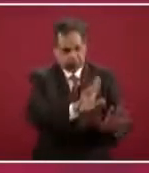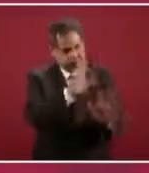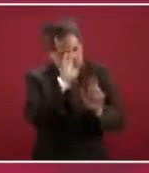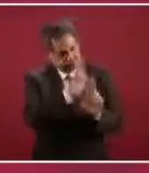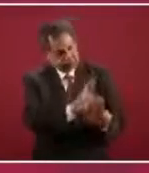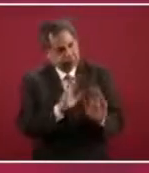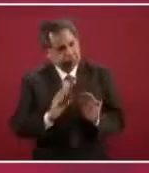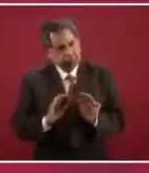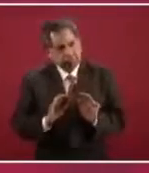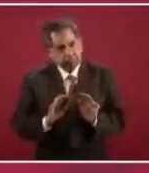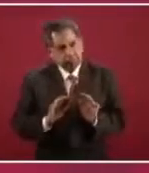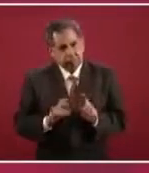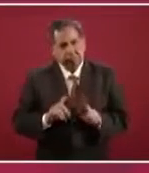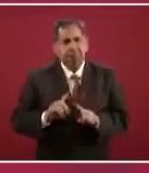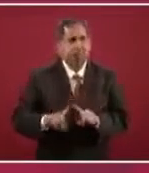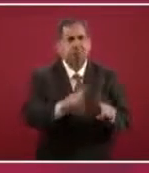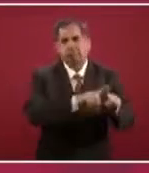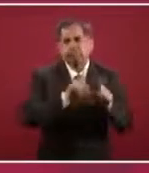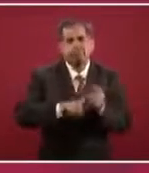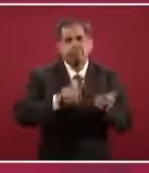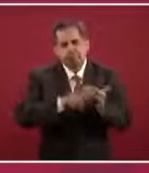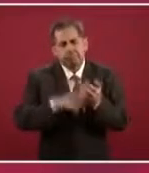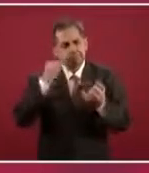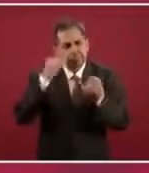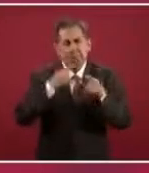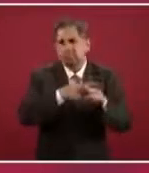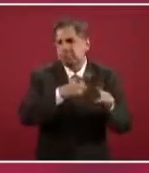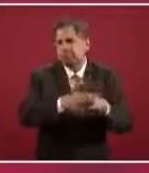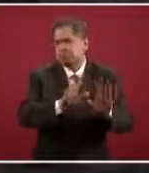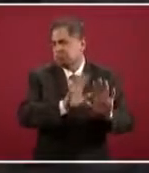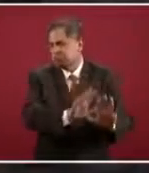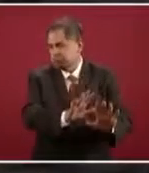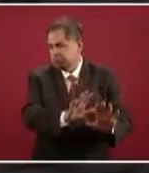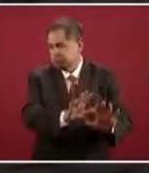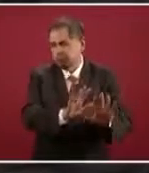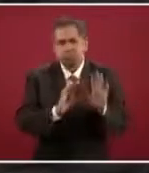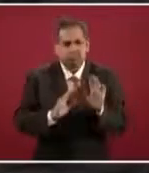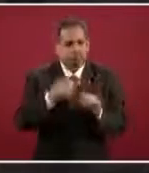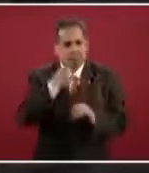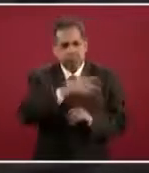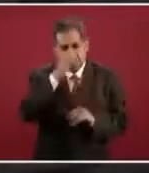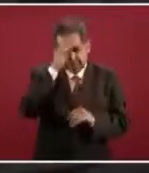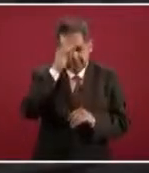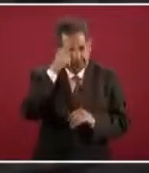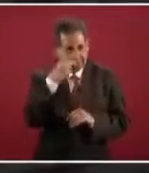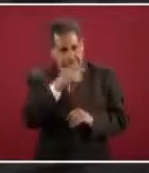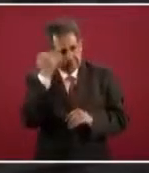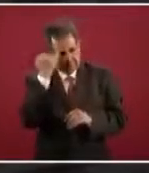de todas las manifestaciones del pensamiento,